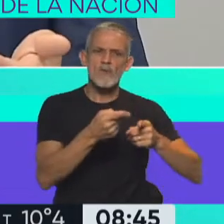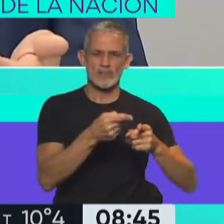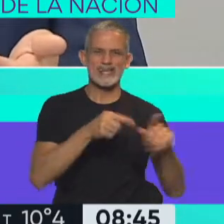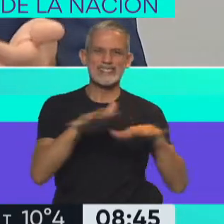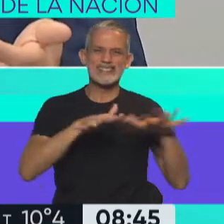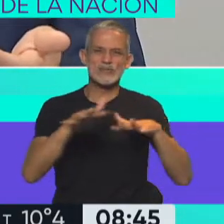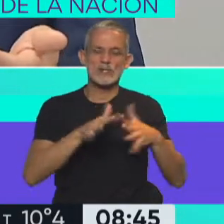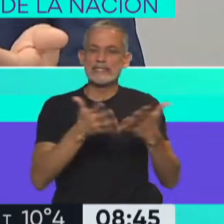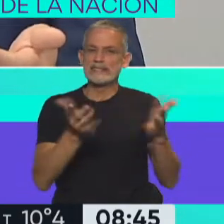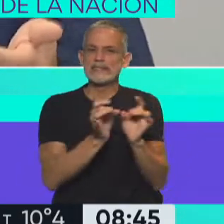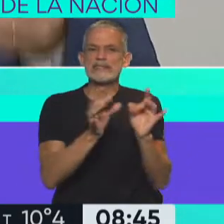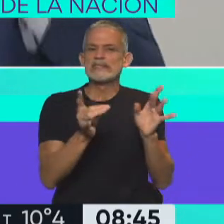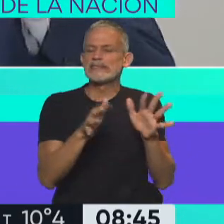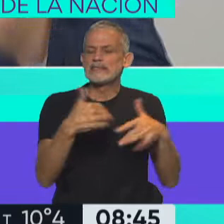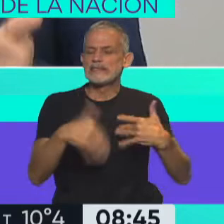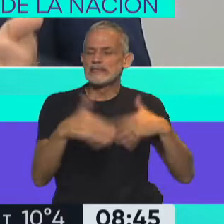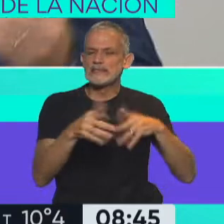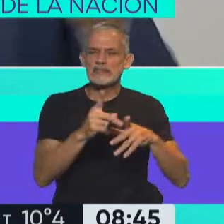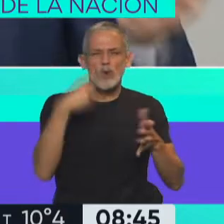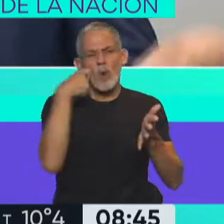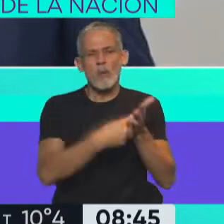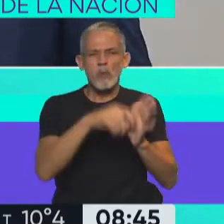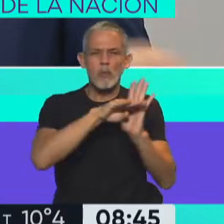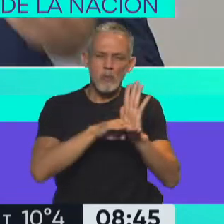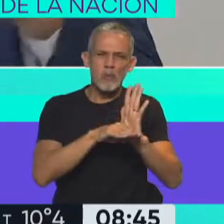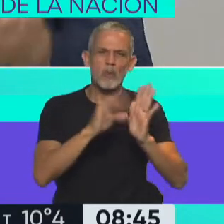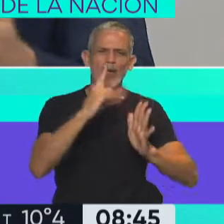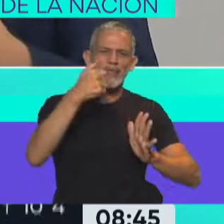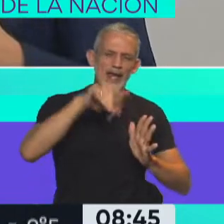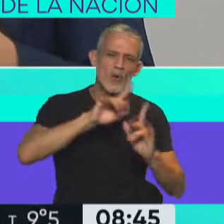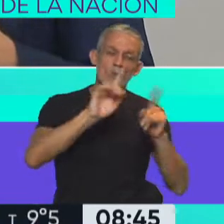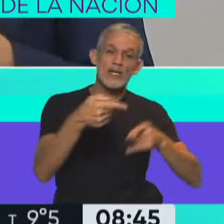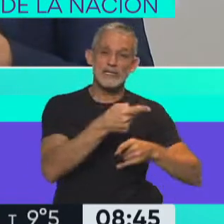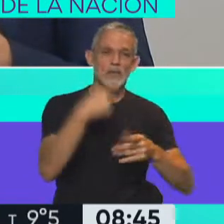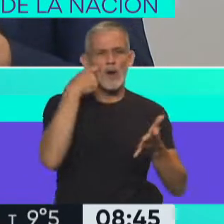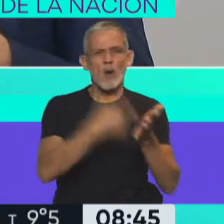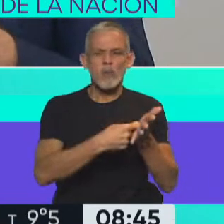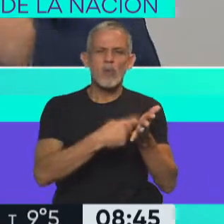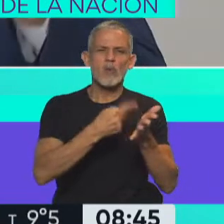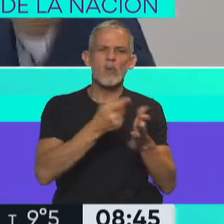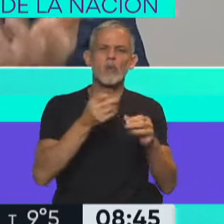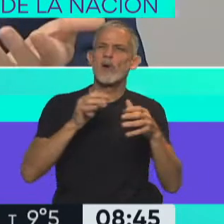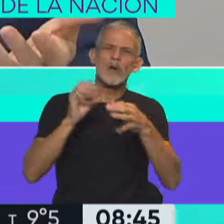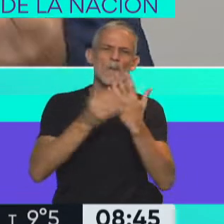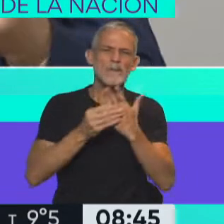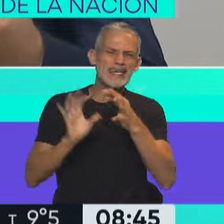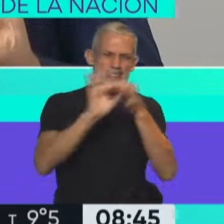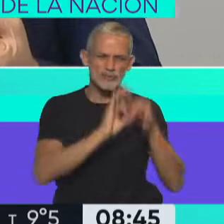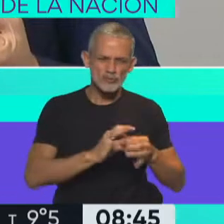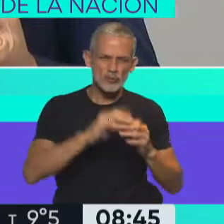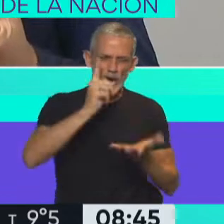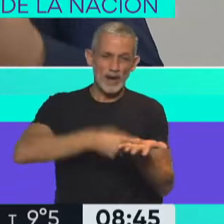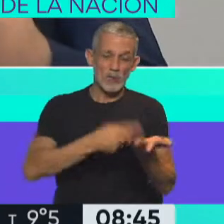situación sanitaria de enorme complejidad e incumpliendo no solo el DNU, sino también la resolución del Consejo Federal. Pero inclusive,